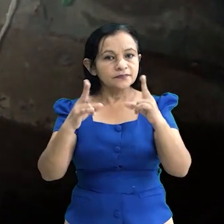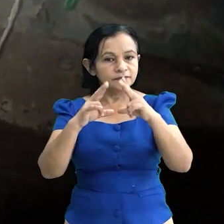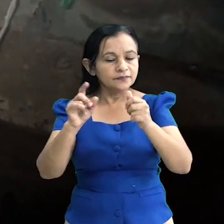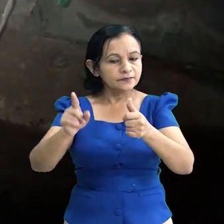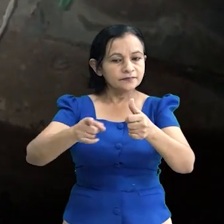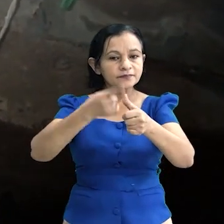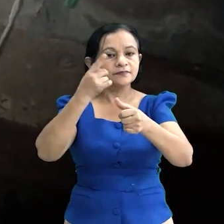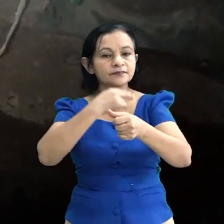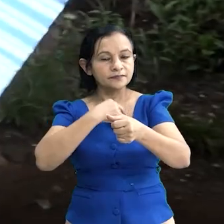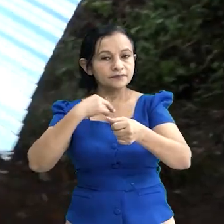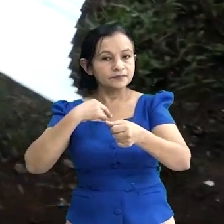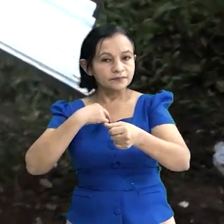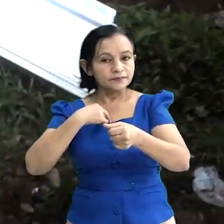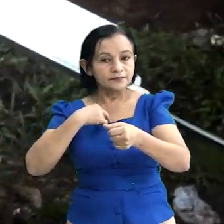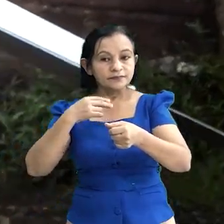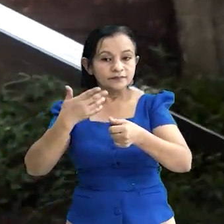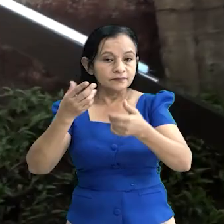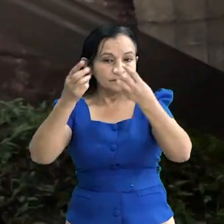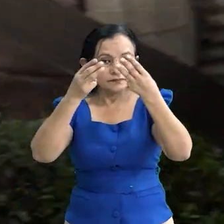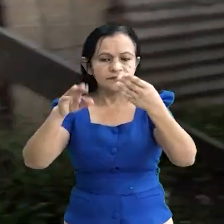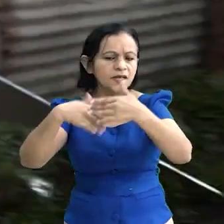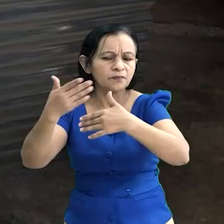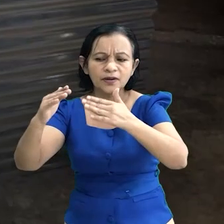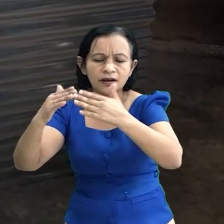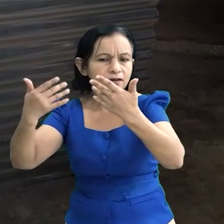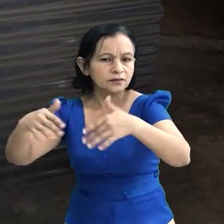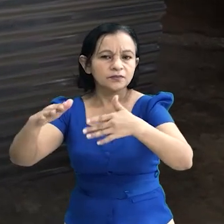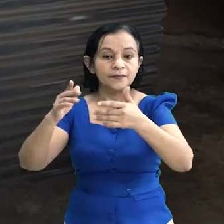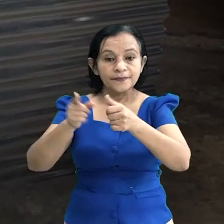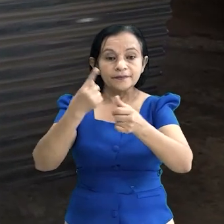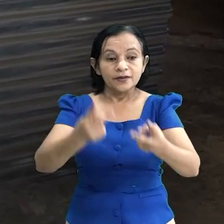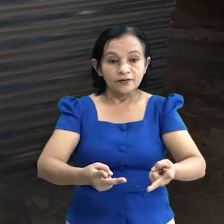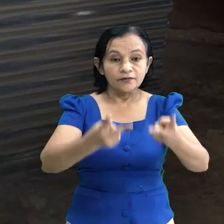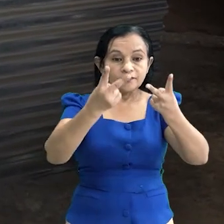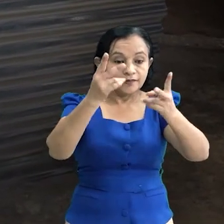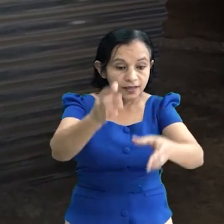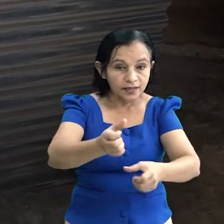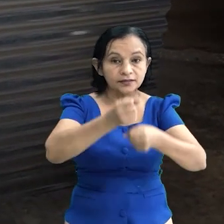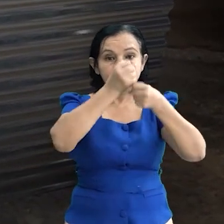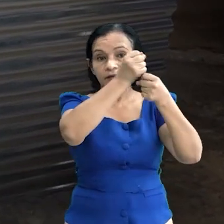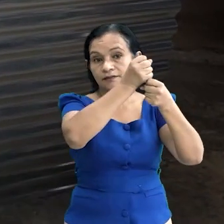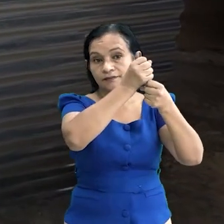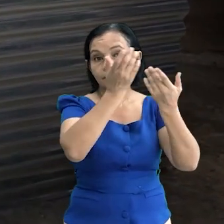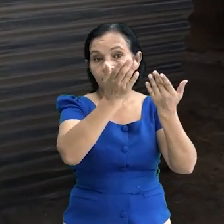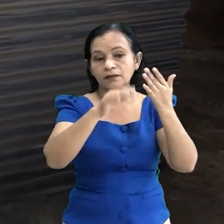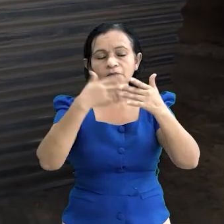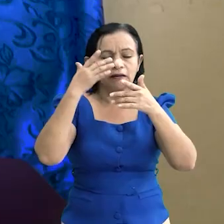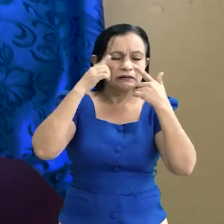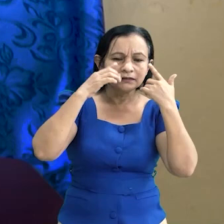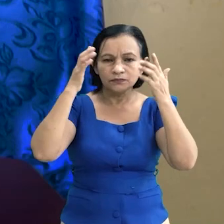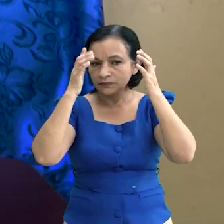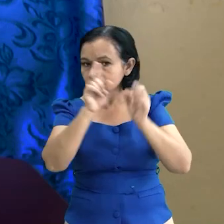lo primero que garantizamos. Ya lo material lo miramos después. Primero es la vida y en eso estamos trabajando para no lamentar ninguna